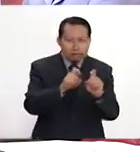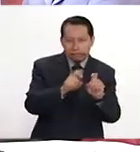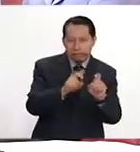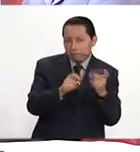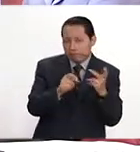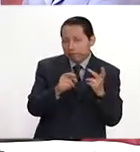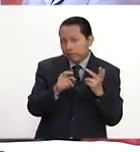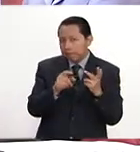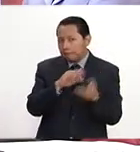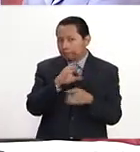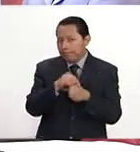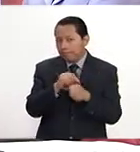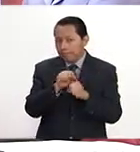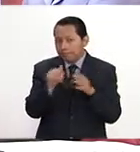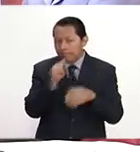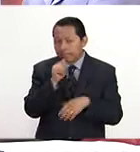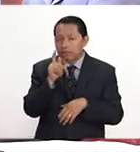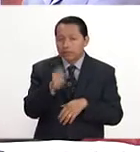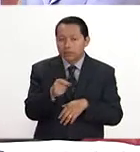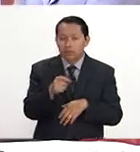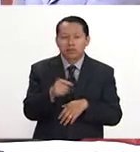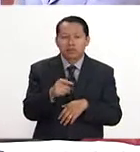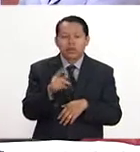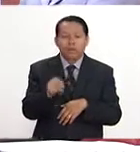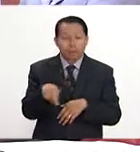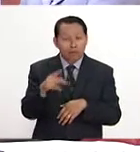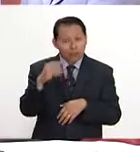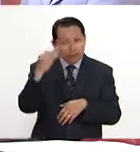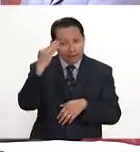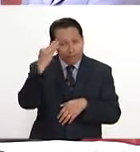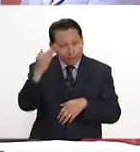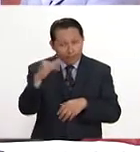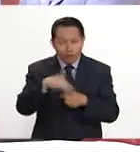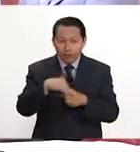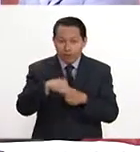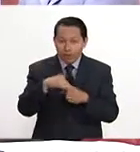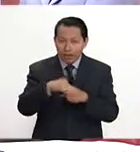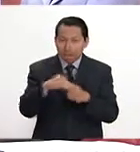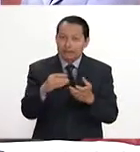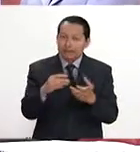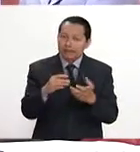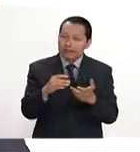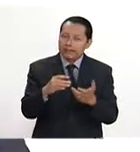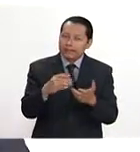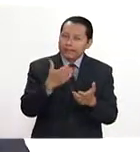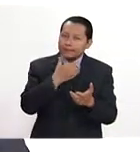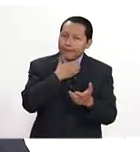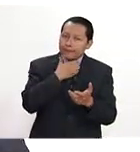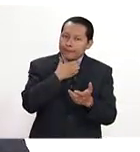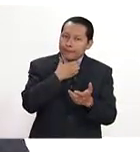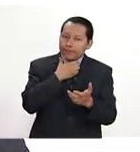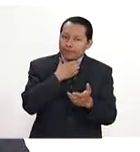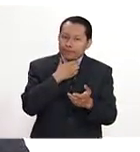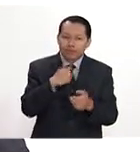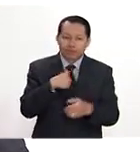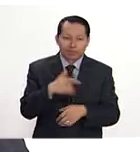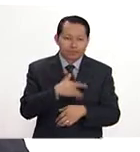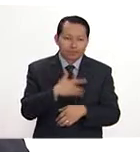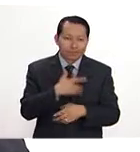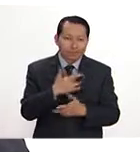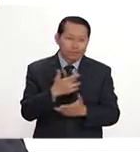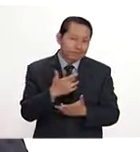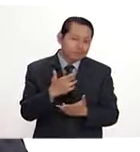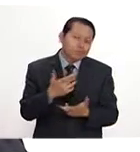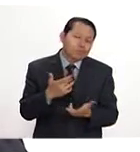de entrada el traslape ya con tiempos electorales. Traslape que creo yo es inevitable